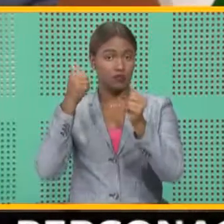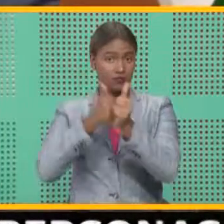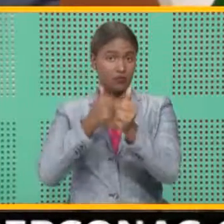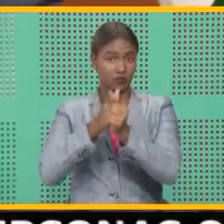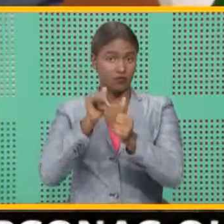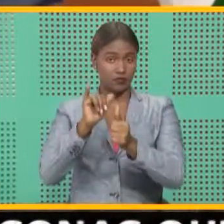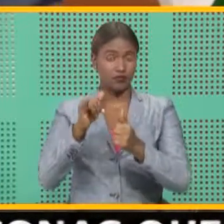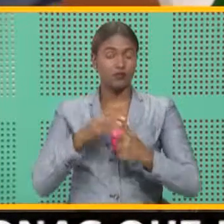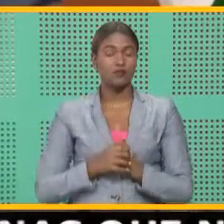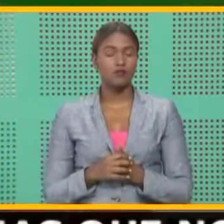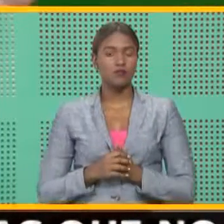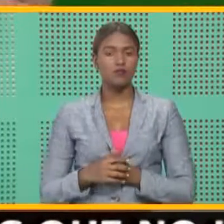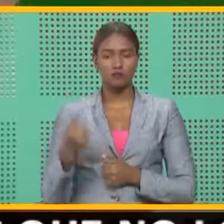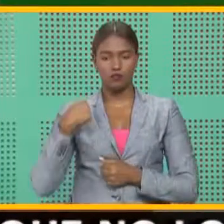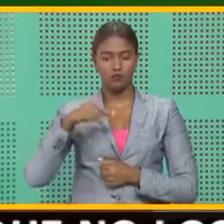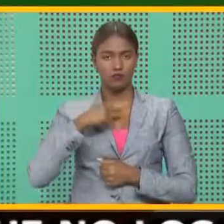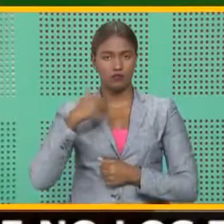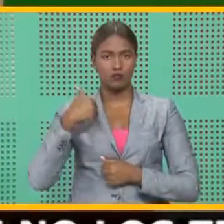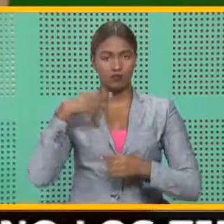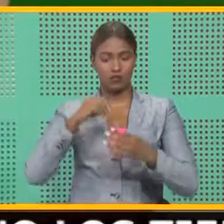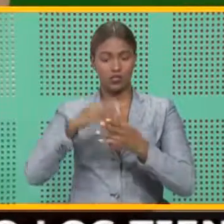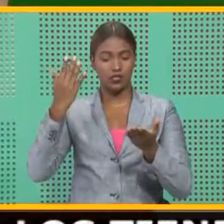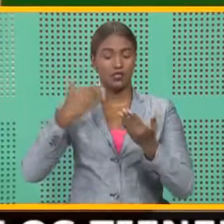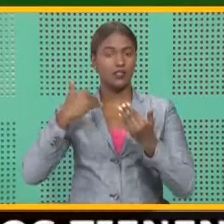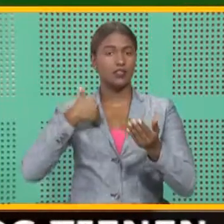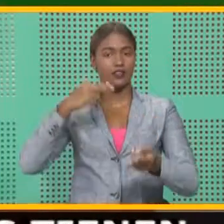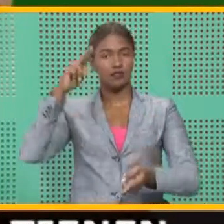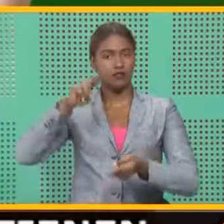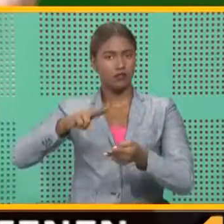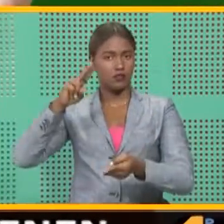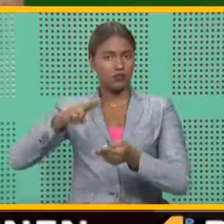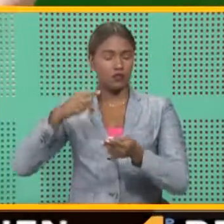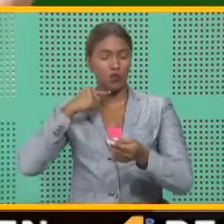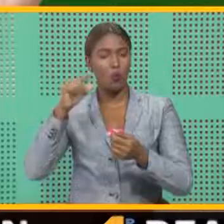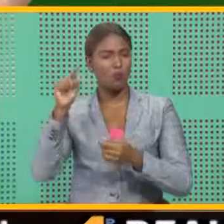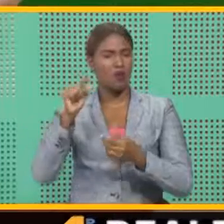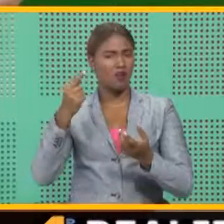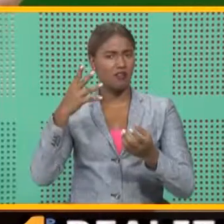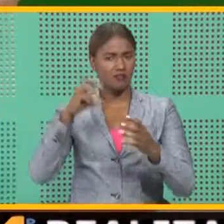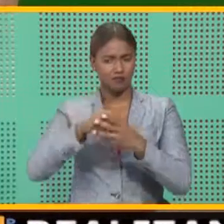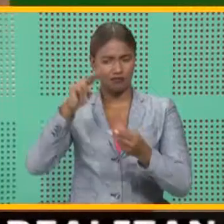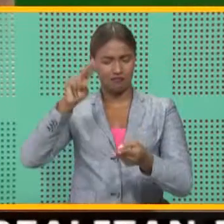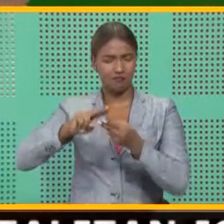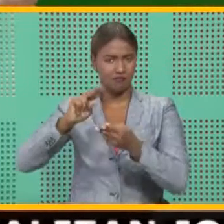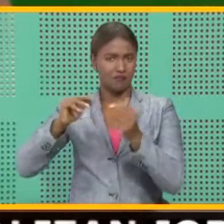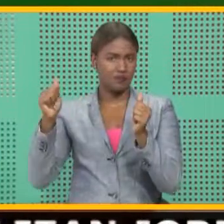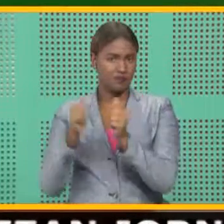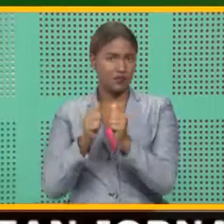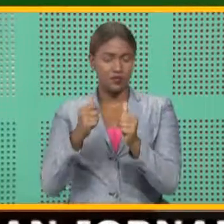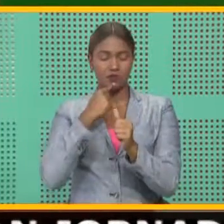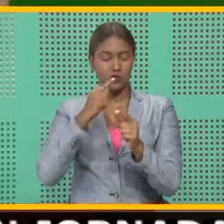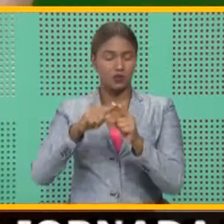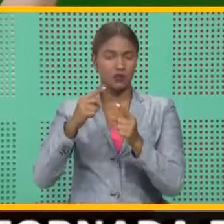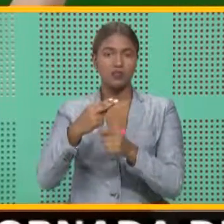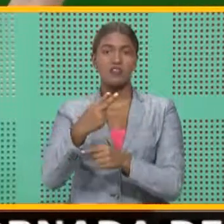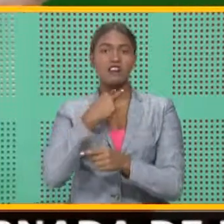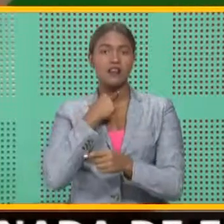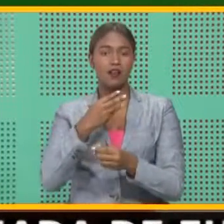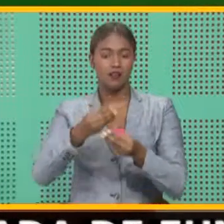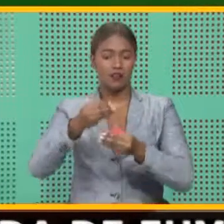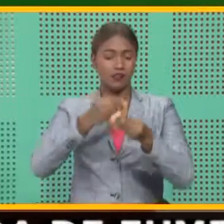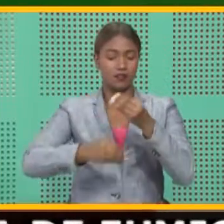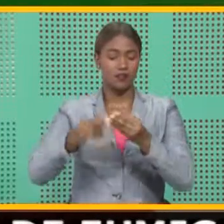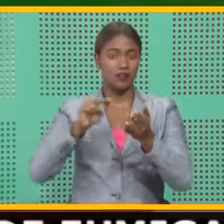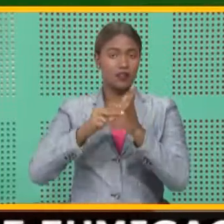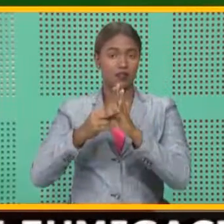básica. Claro, nosotros hemos visto una disminución, un poco de disminución en la quiebra de los negocios, por lo